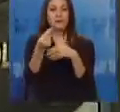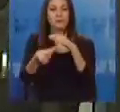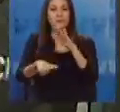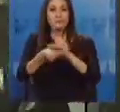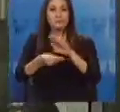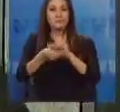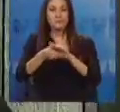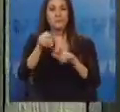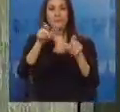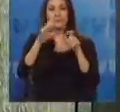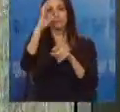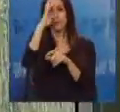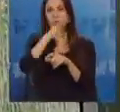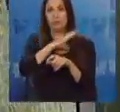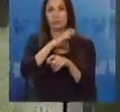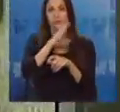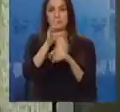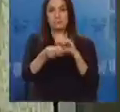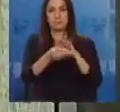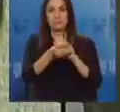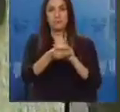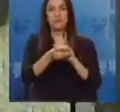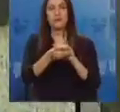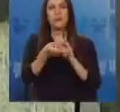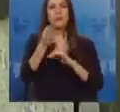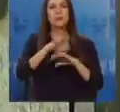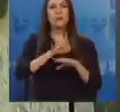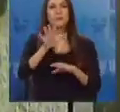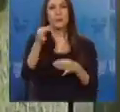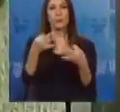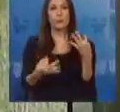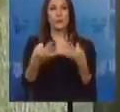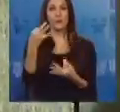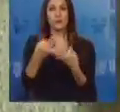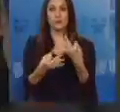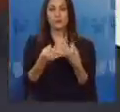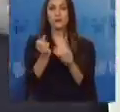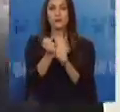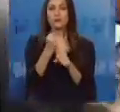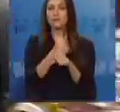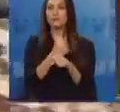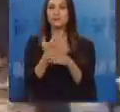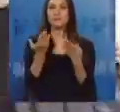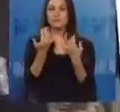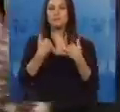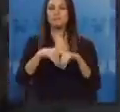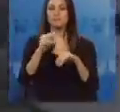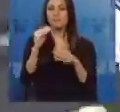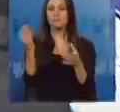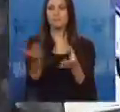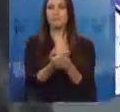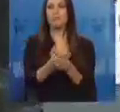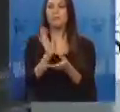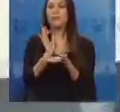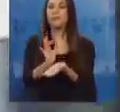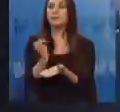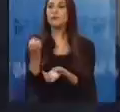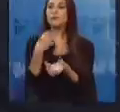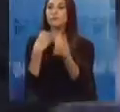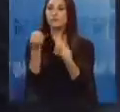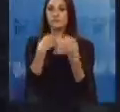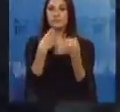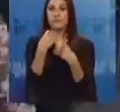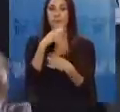ilegales dentro de la Policía Nacional. La terna de jueces, conformada por tres magistrados, seguirá receptando las versiones de los más de